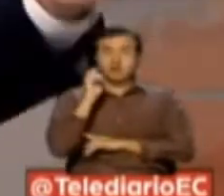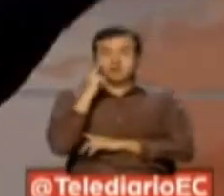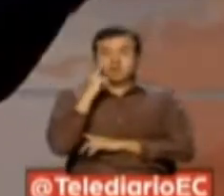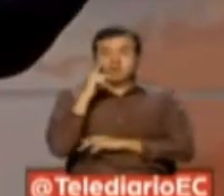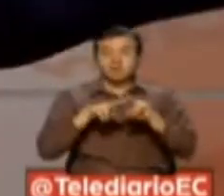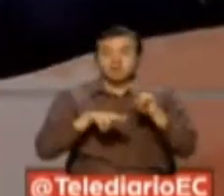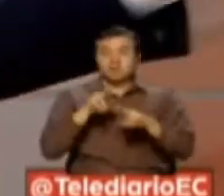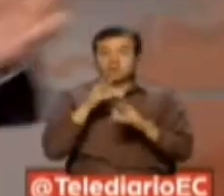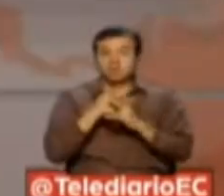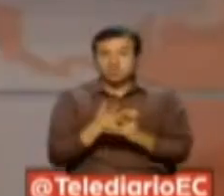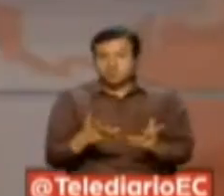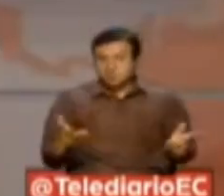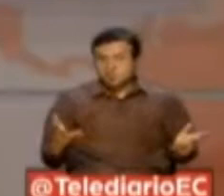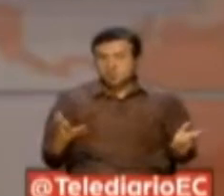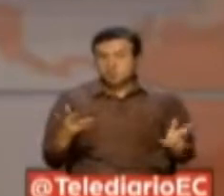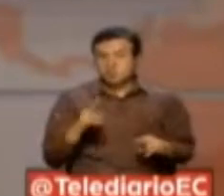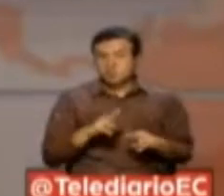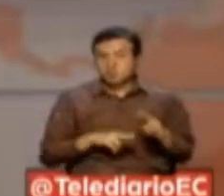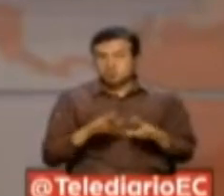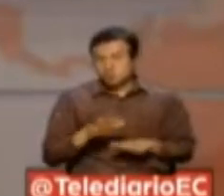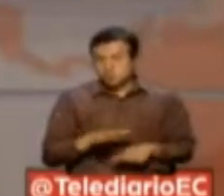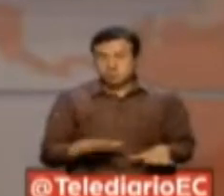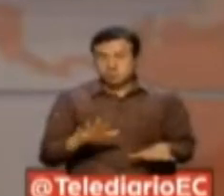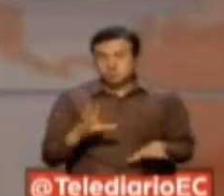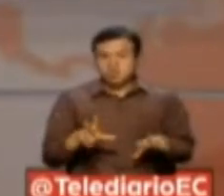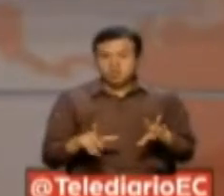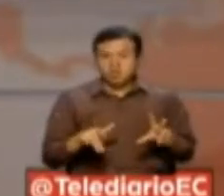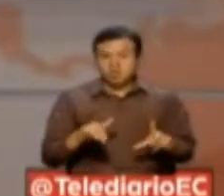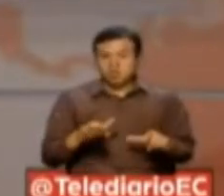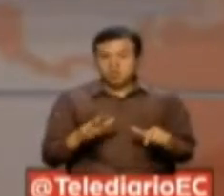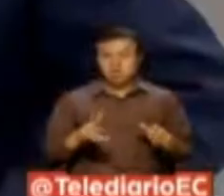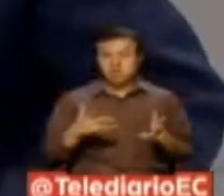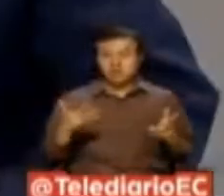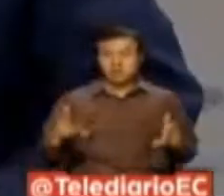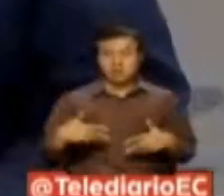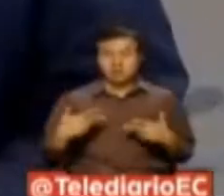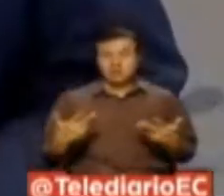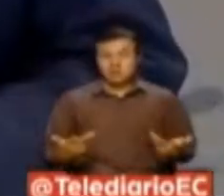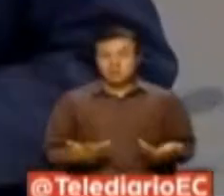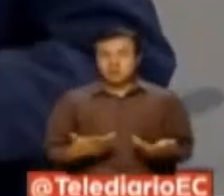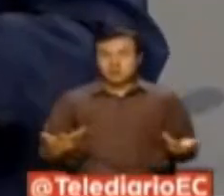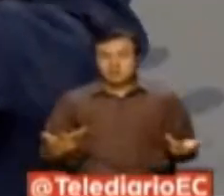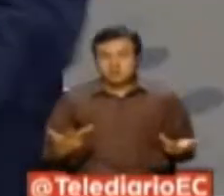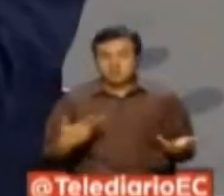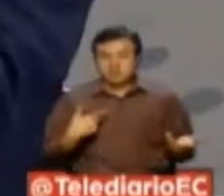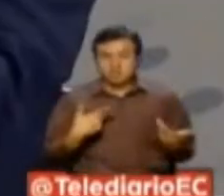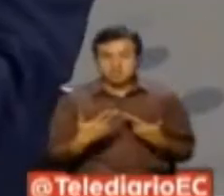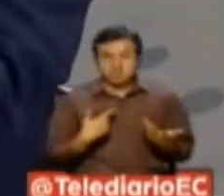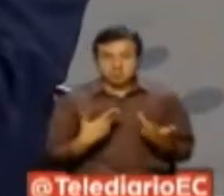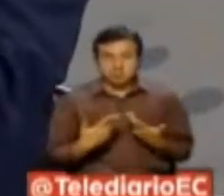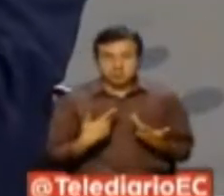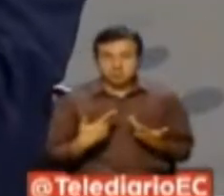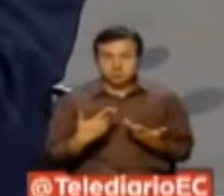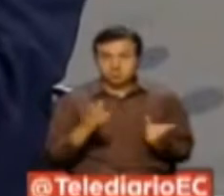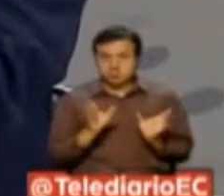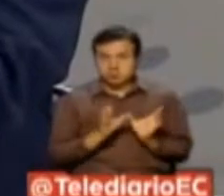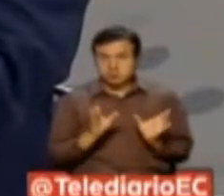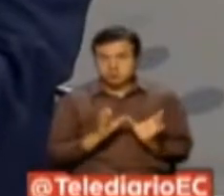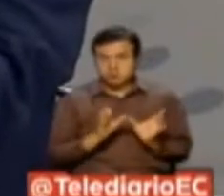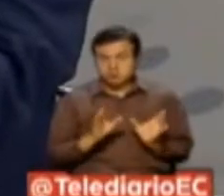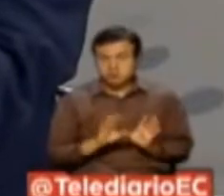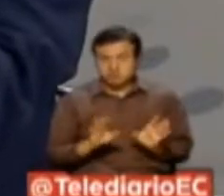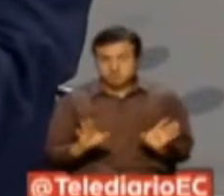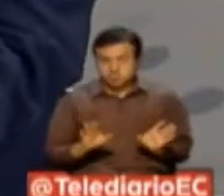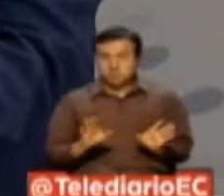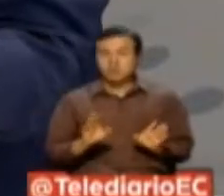construir obras no soy a la corrupción no estaría necesariamente en la negociación de estos certificados de